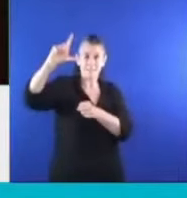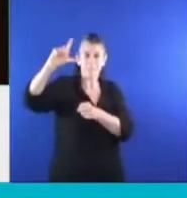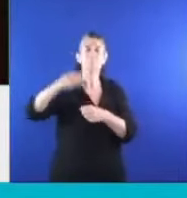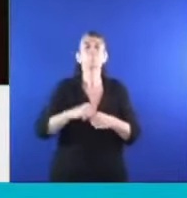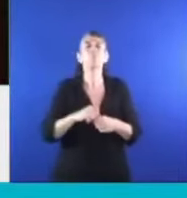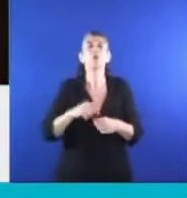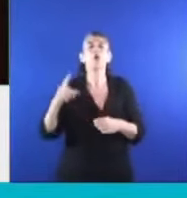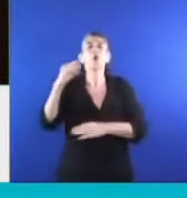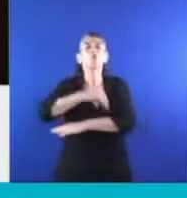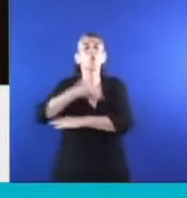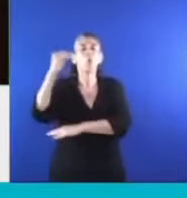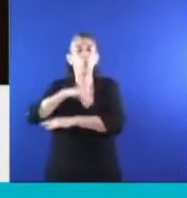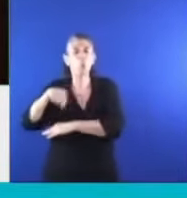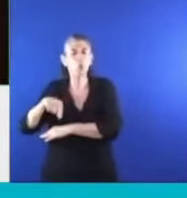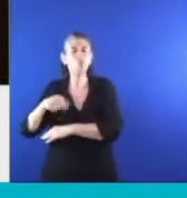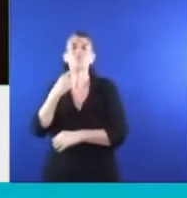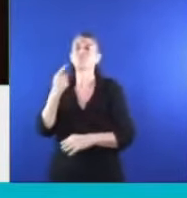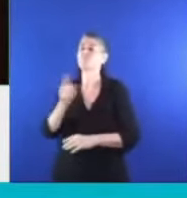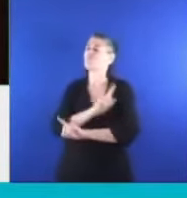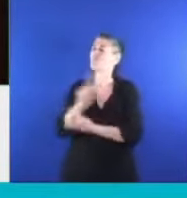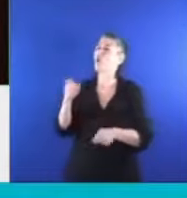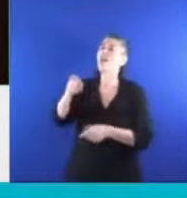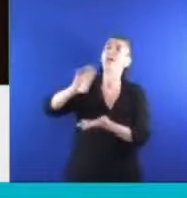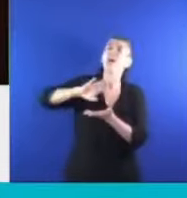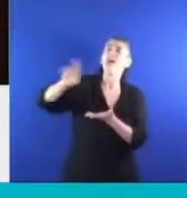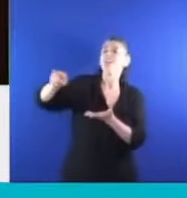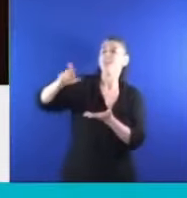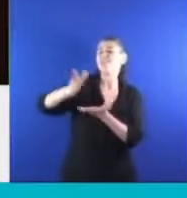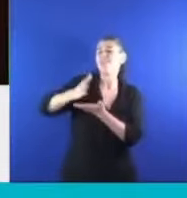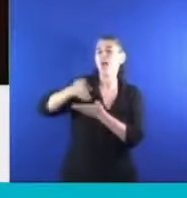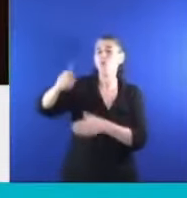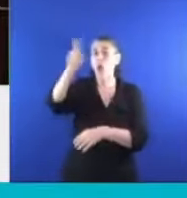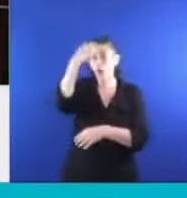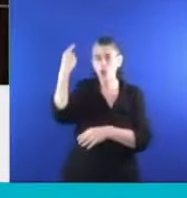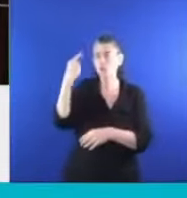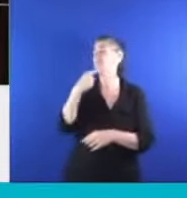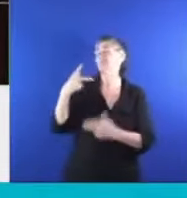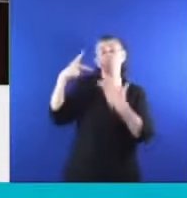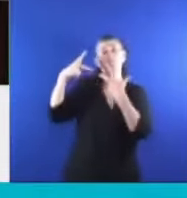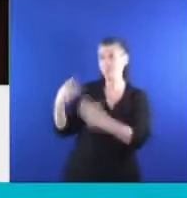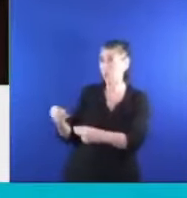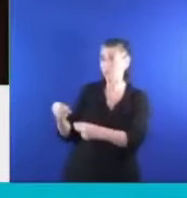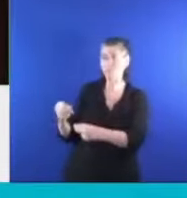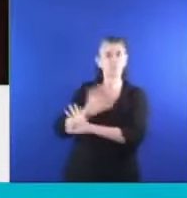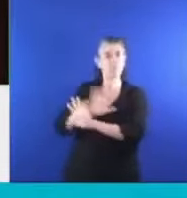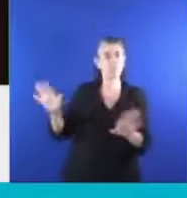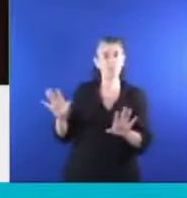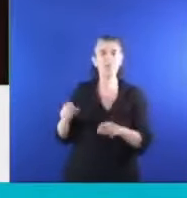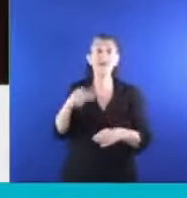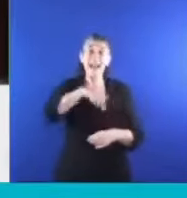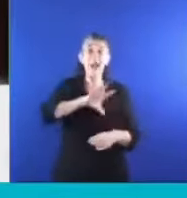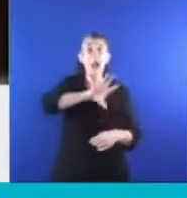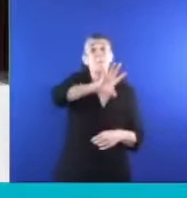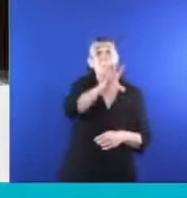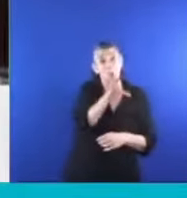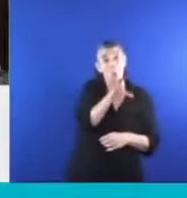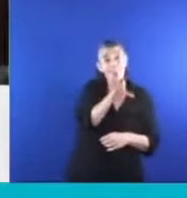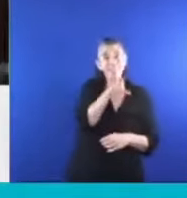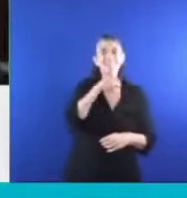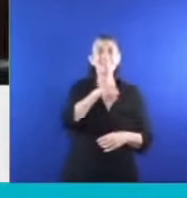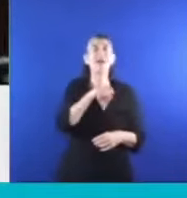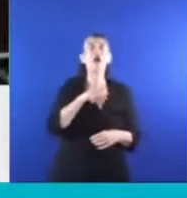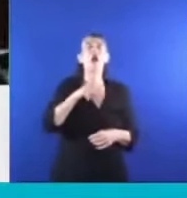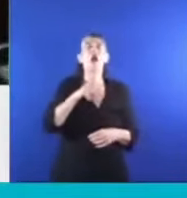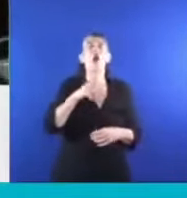A Chubut decidió no refinanciarle su deuda con Nación. Y a nuestra provincia de Buenos Aires, por decreto, le quitó el Fondo de